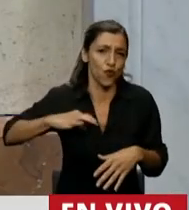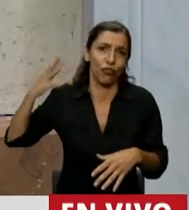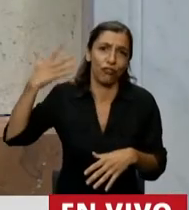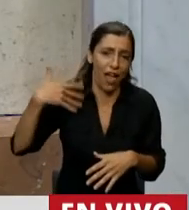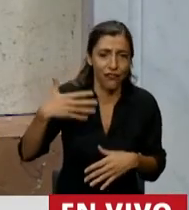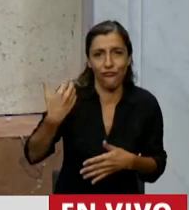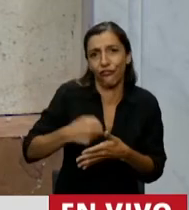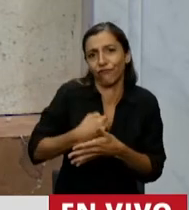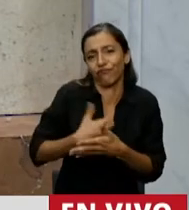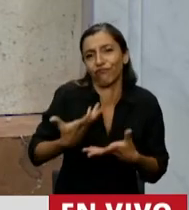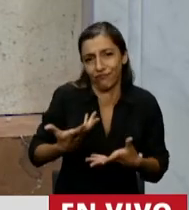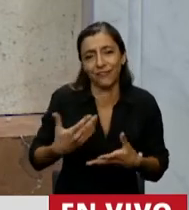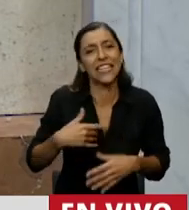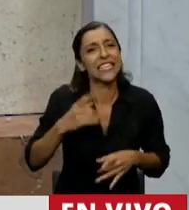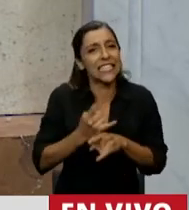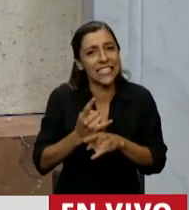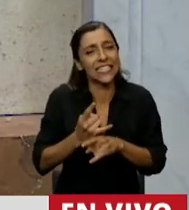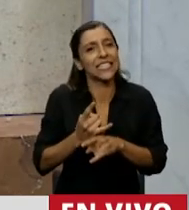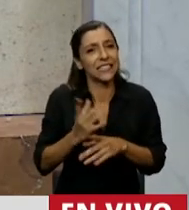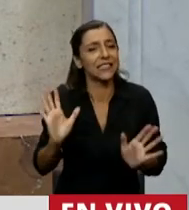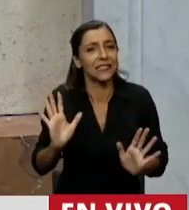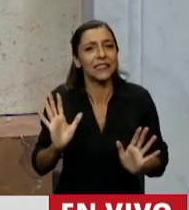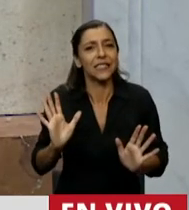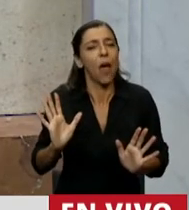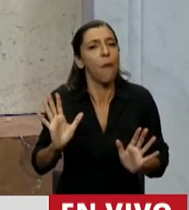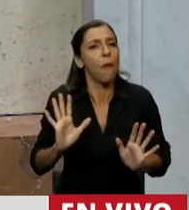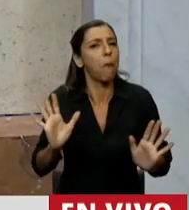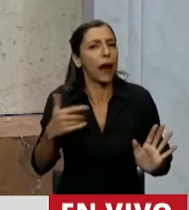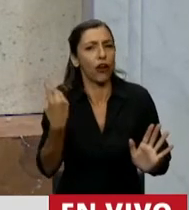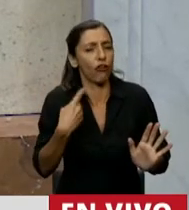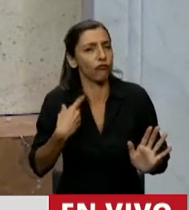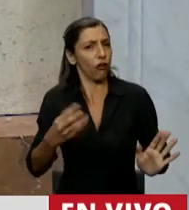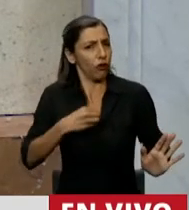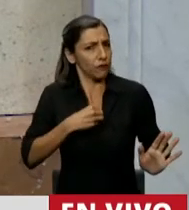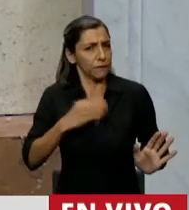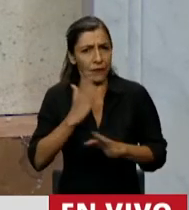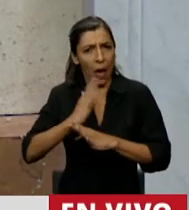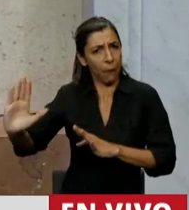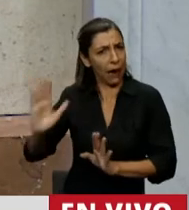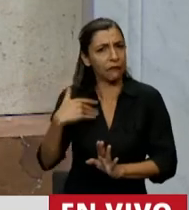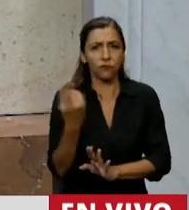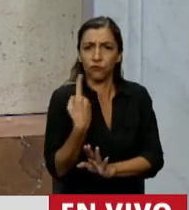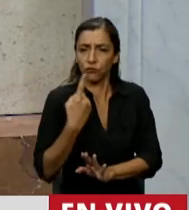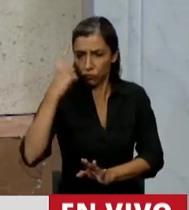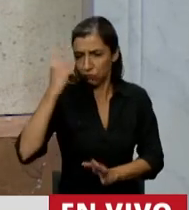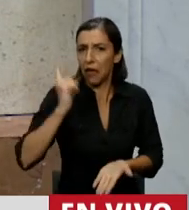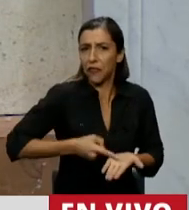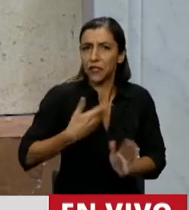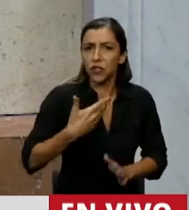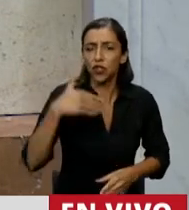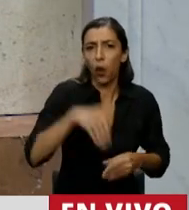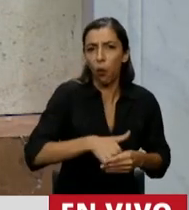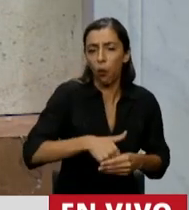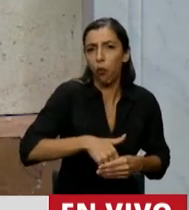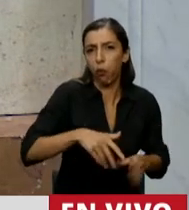por cuyo motivo sería más que suficiente para votar favorablemente esta ley, pero fundamentalmente mi formación política viene